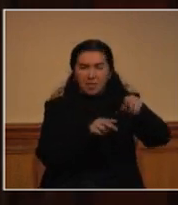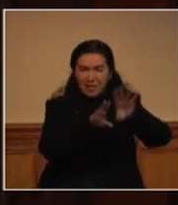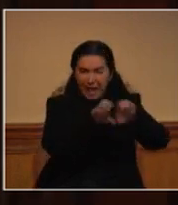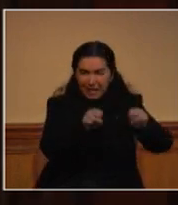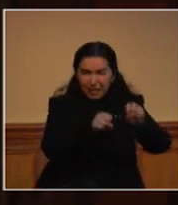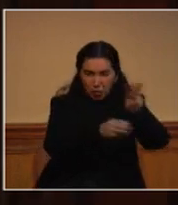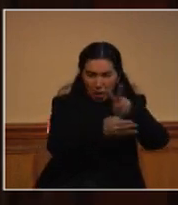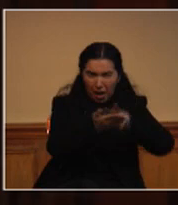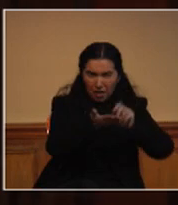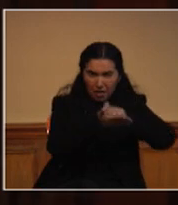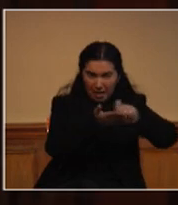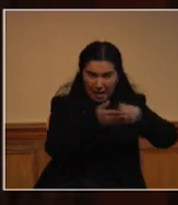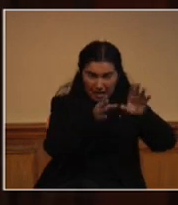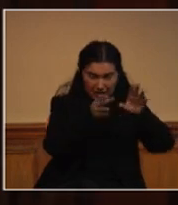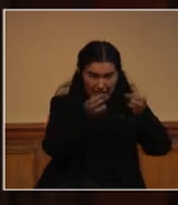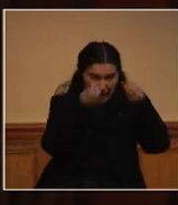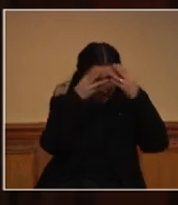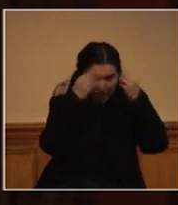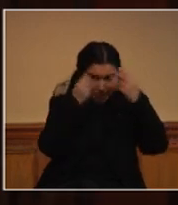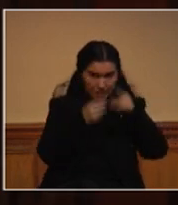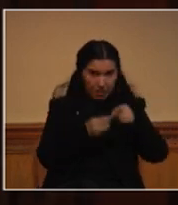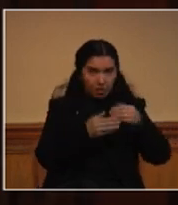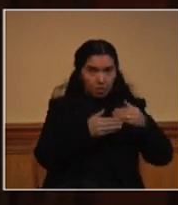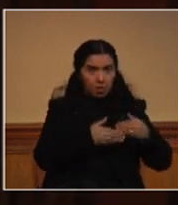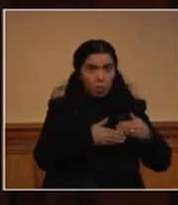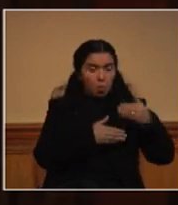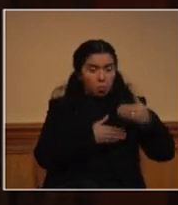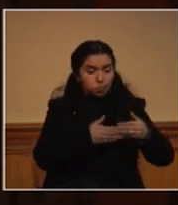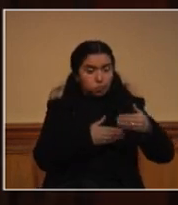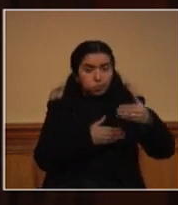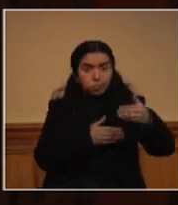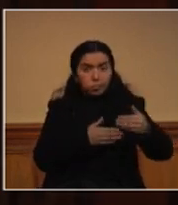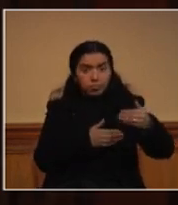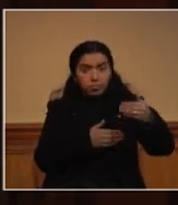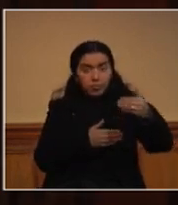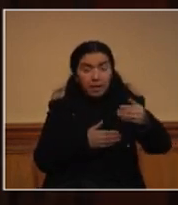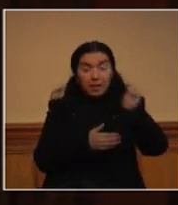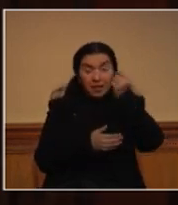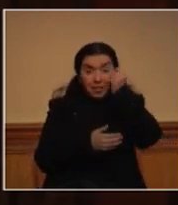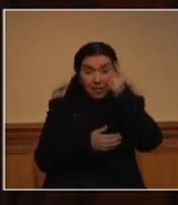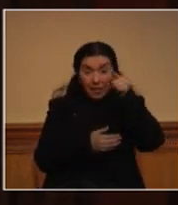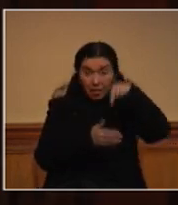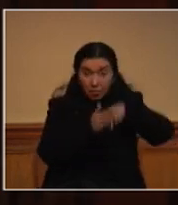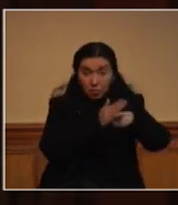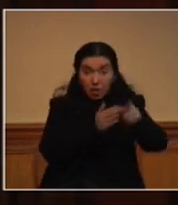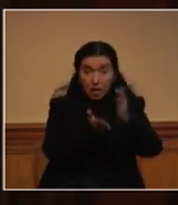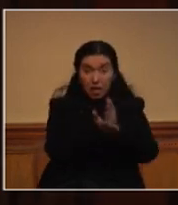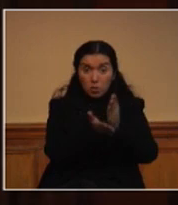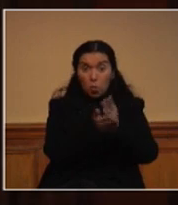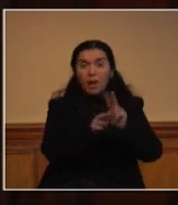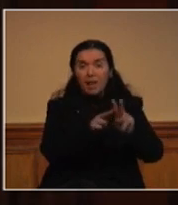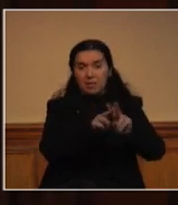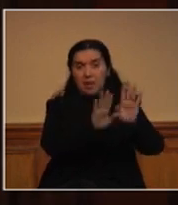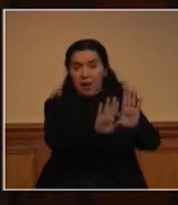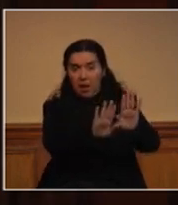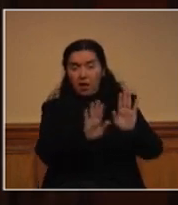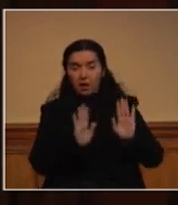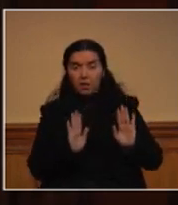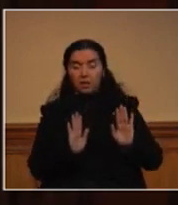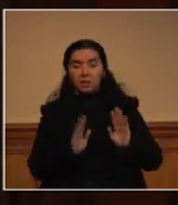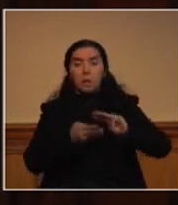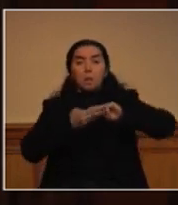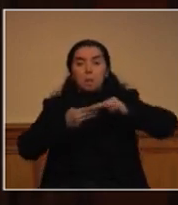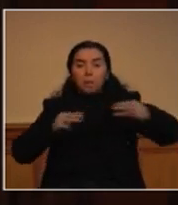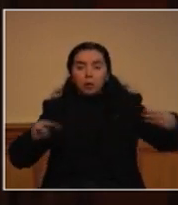escribir, con lo cual era un proceso que fundamentalmente se entendía que era en la escuela, donde se realizaba a través de una